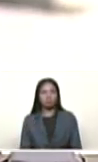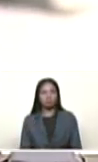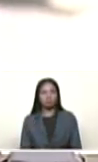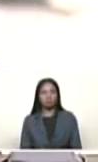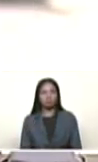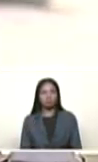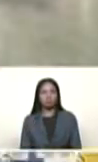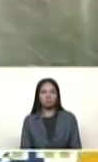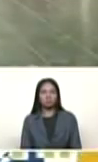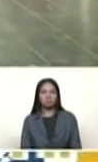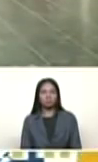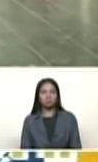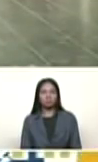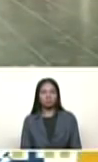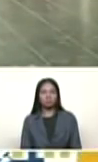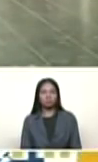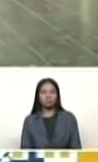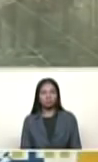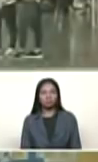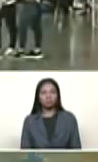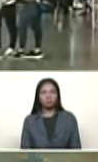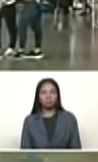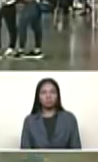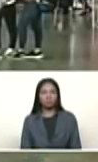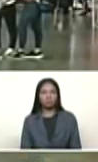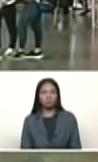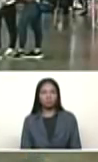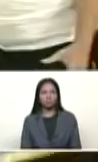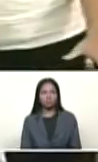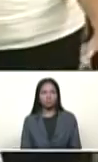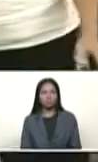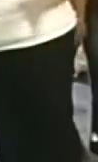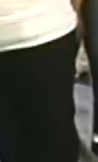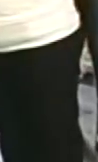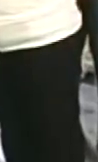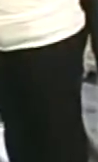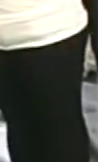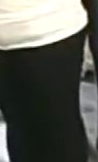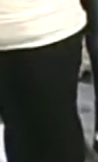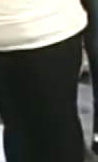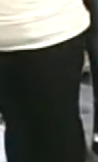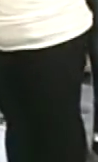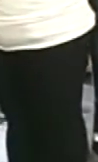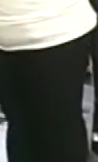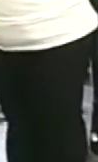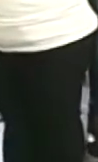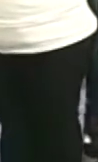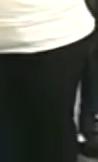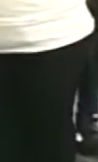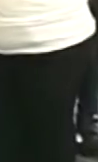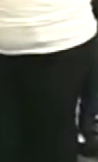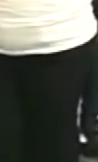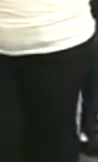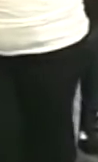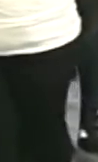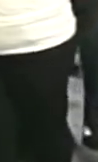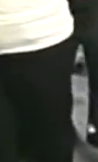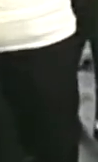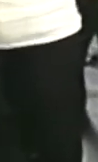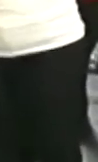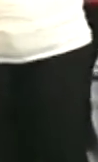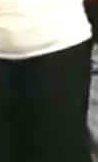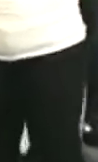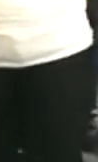Adelante, compañera. En este momento estamos aquí dándole inauguración a esta expoferia en el marco